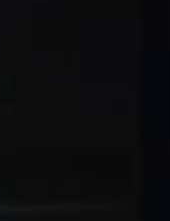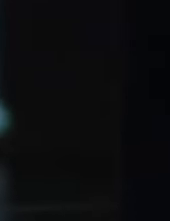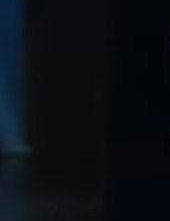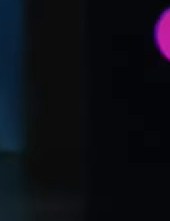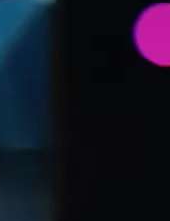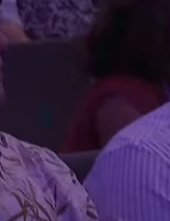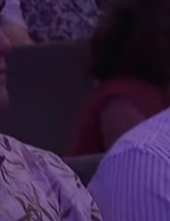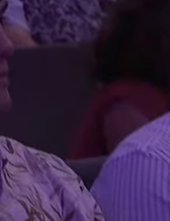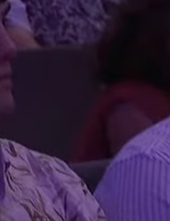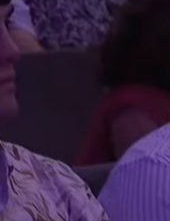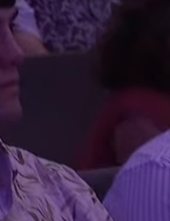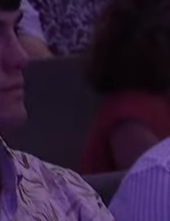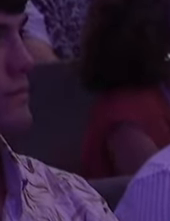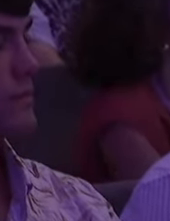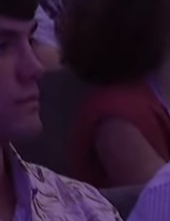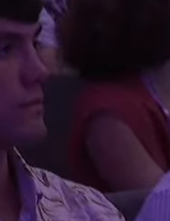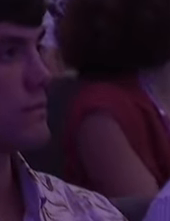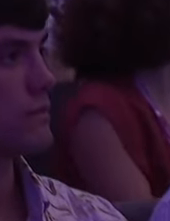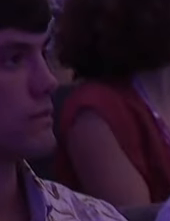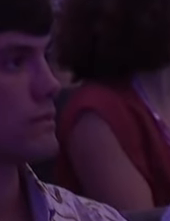a nuevas formas de